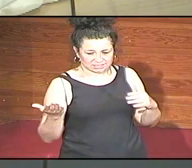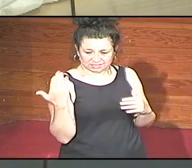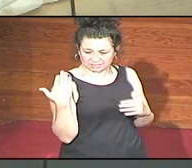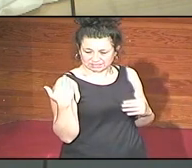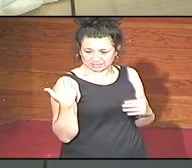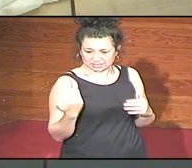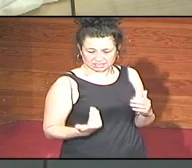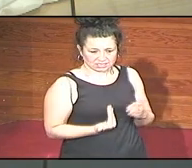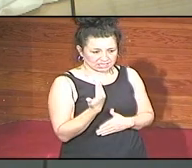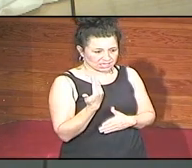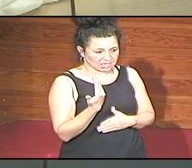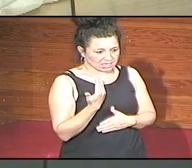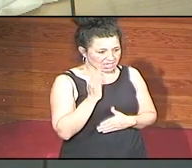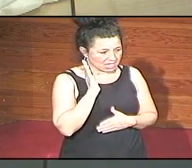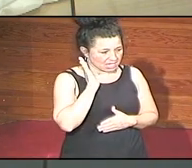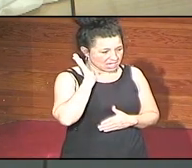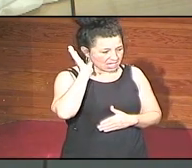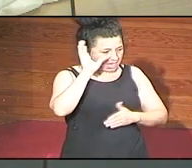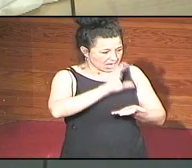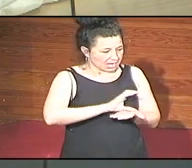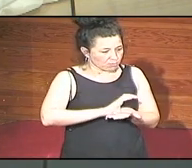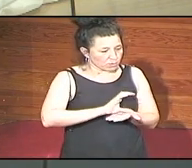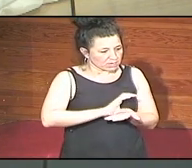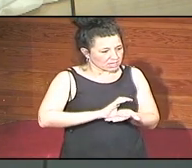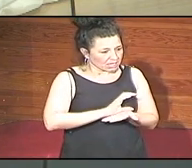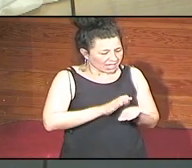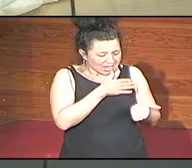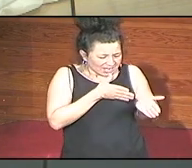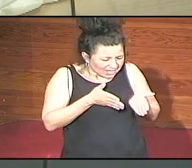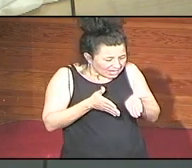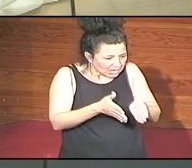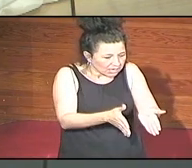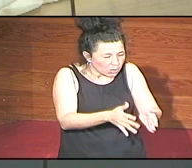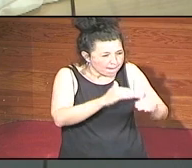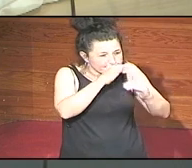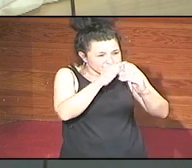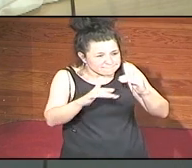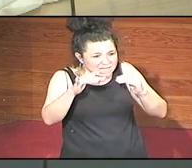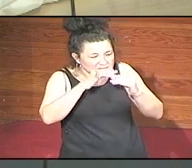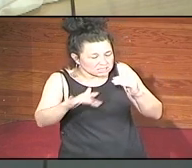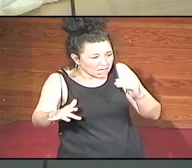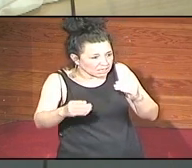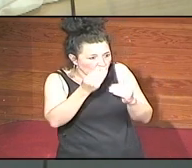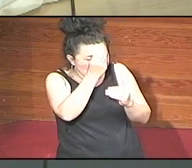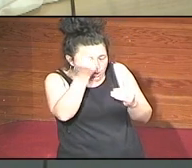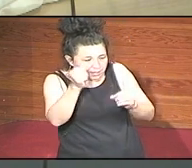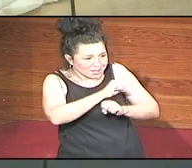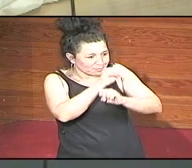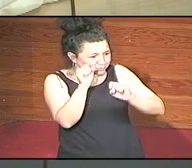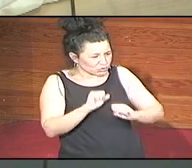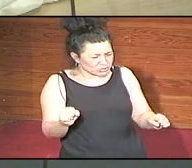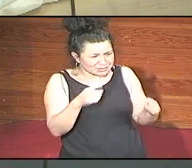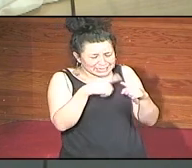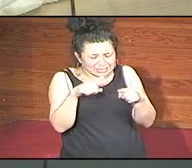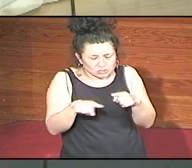república democrática y como siguiendo el río o sea paisajes que yo no me voy a olvidar nunca la vida cosas que espero